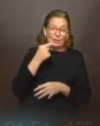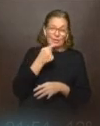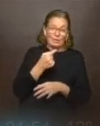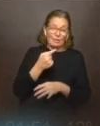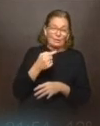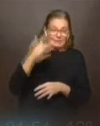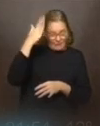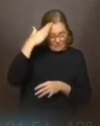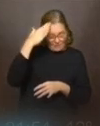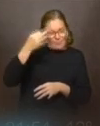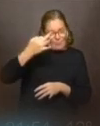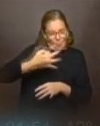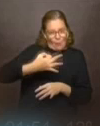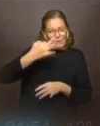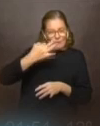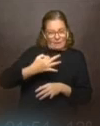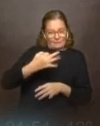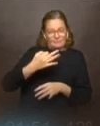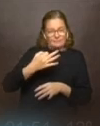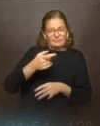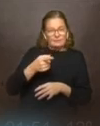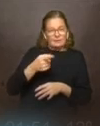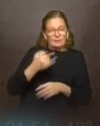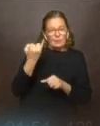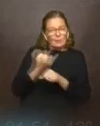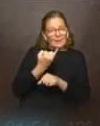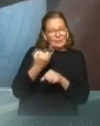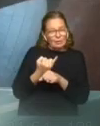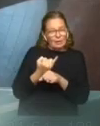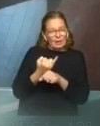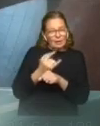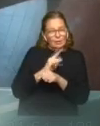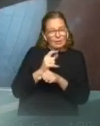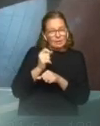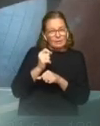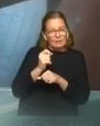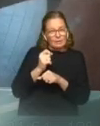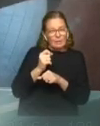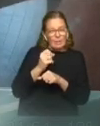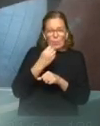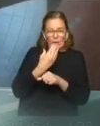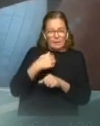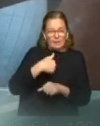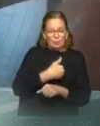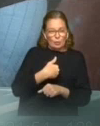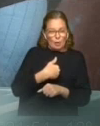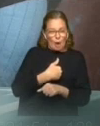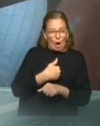tenemos la certeza de que es una inspectora que no es capaz para ejercer su rol como